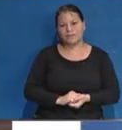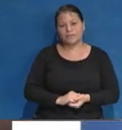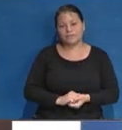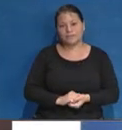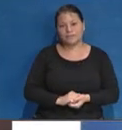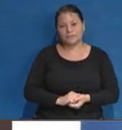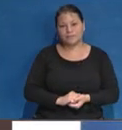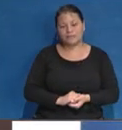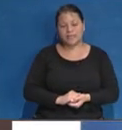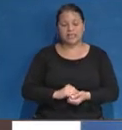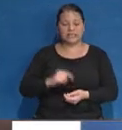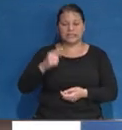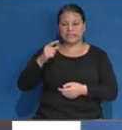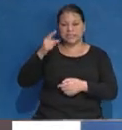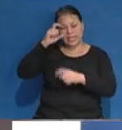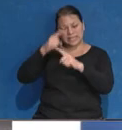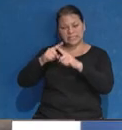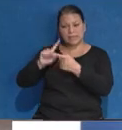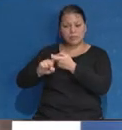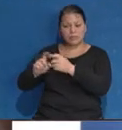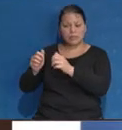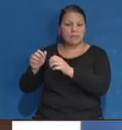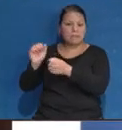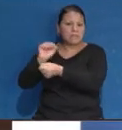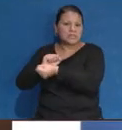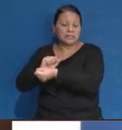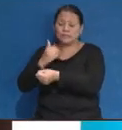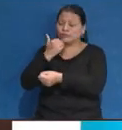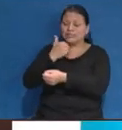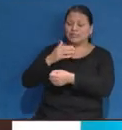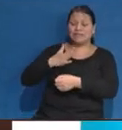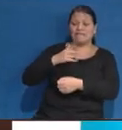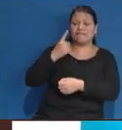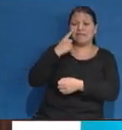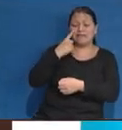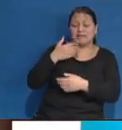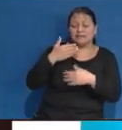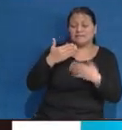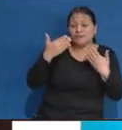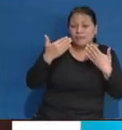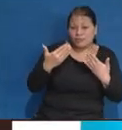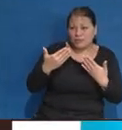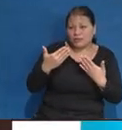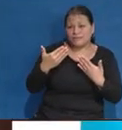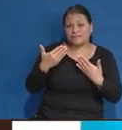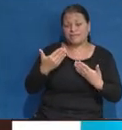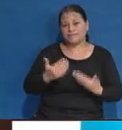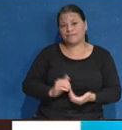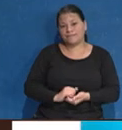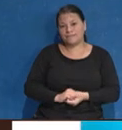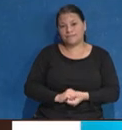Si él no está en prisión, yo no sé si voy a poder continuar con mi vida, continuar con lo que yo